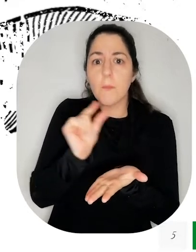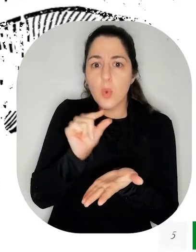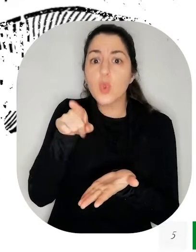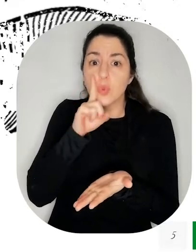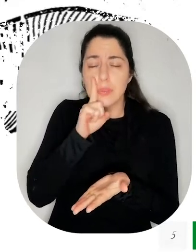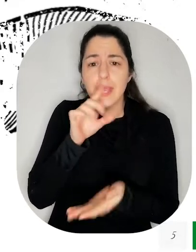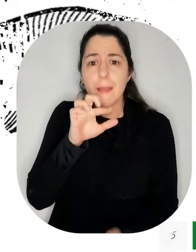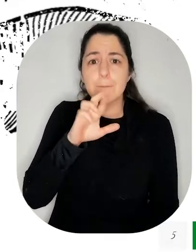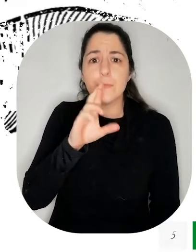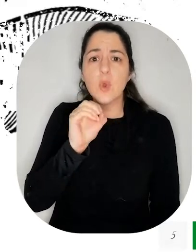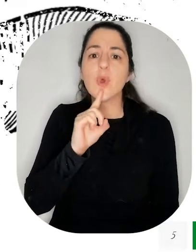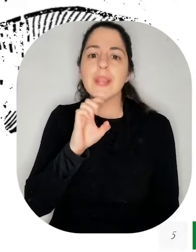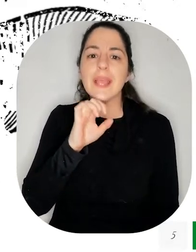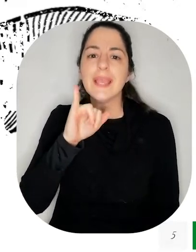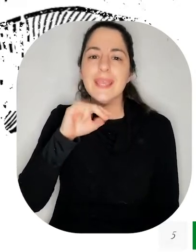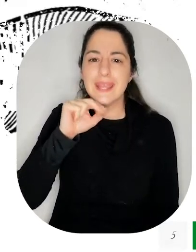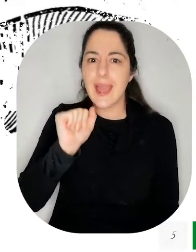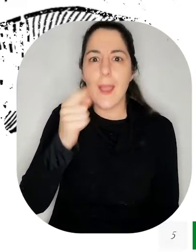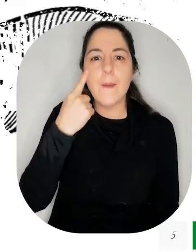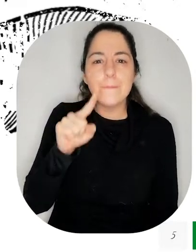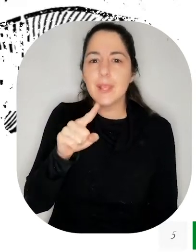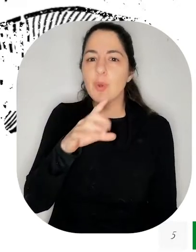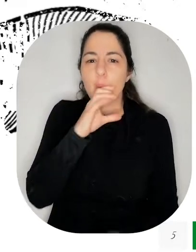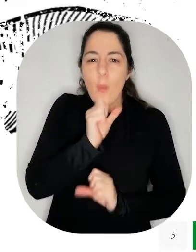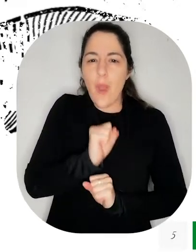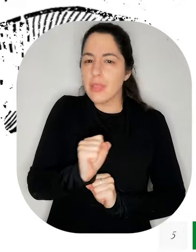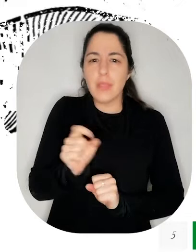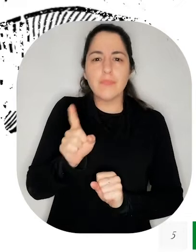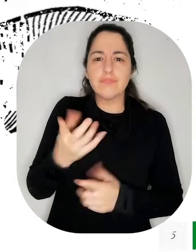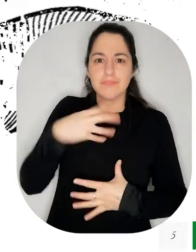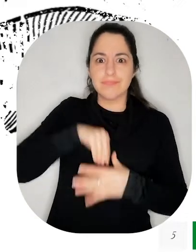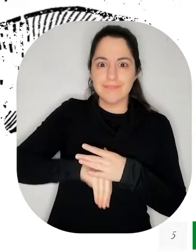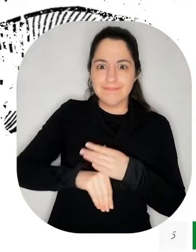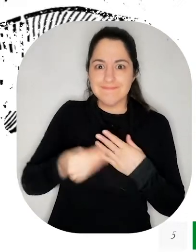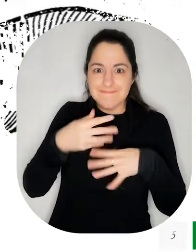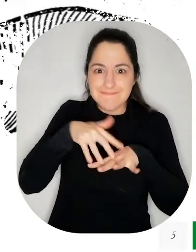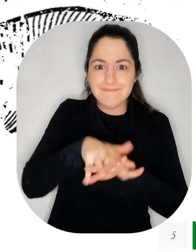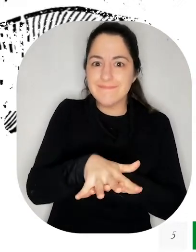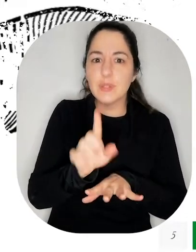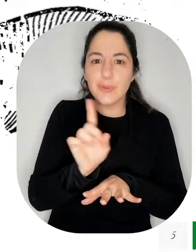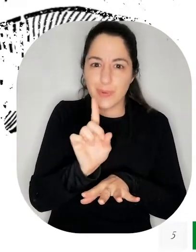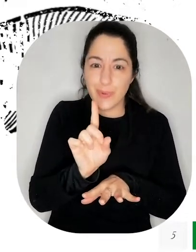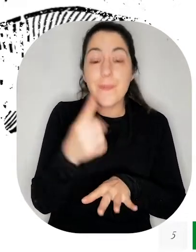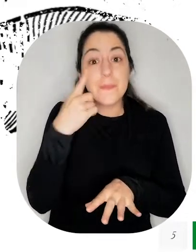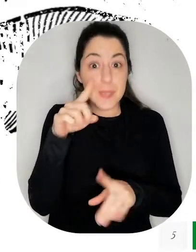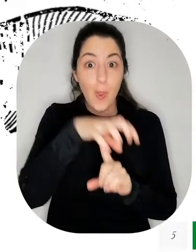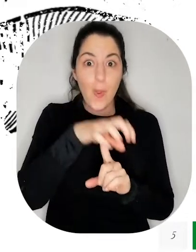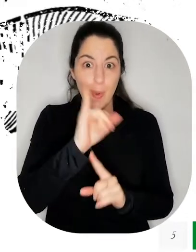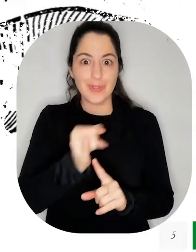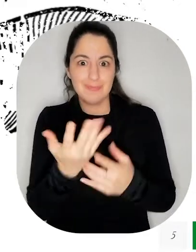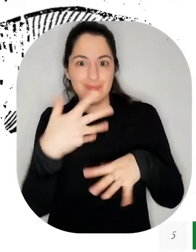las legumbres, pero no todas se absorben muy bien. Y esto es lo que se llama el índice de digestibilidad. Y además,